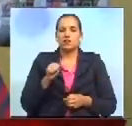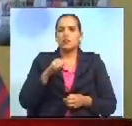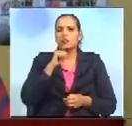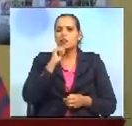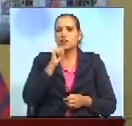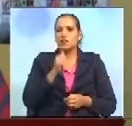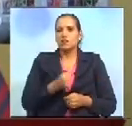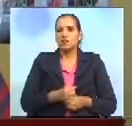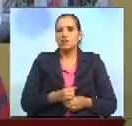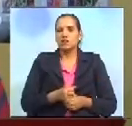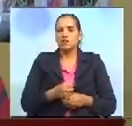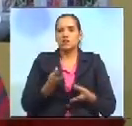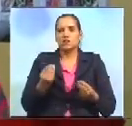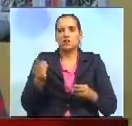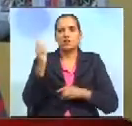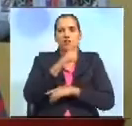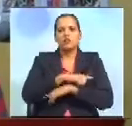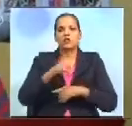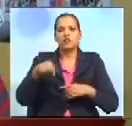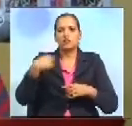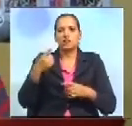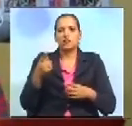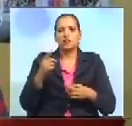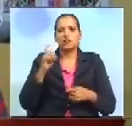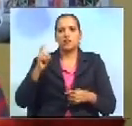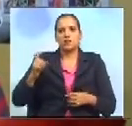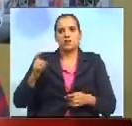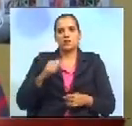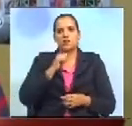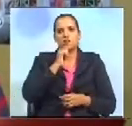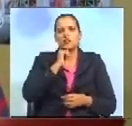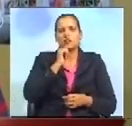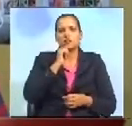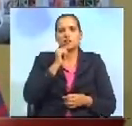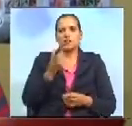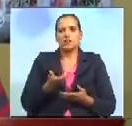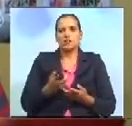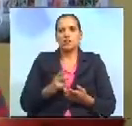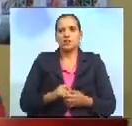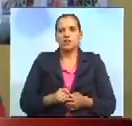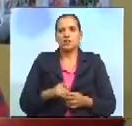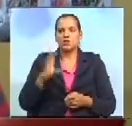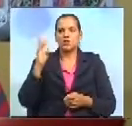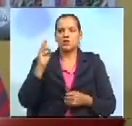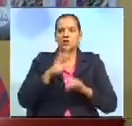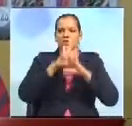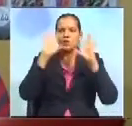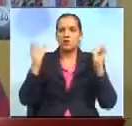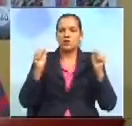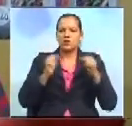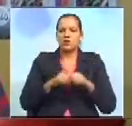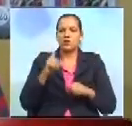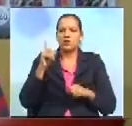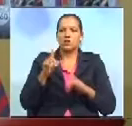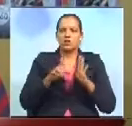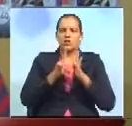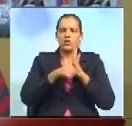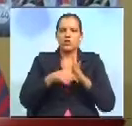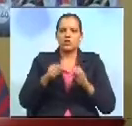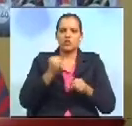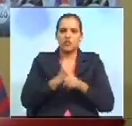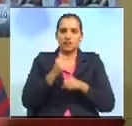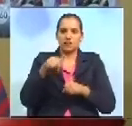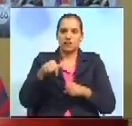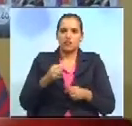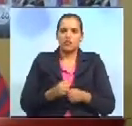un negocio diario? ¿Verdad? Diario, que claro, todos los días se abre de 7 de la mañana hasta la 1 de la tarde.